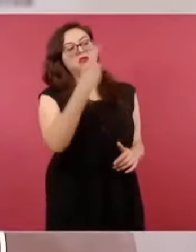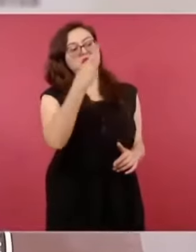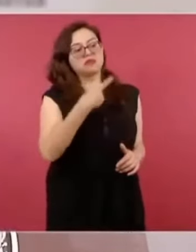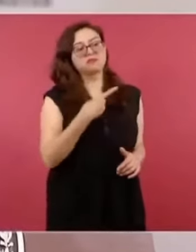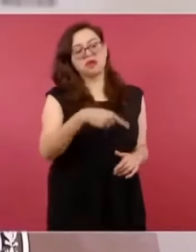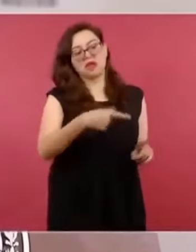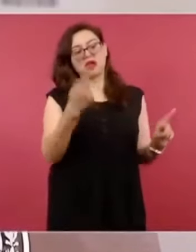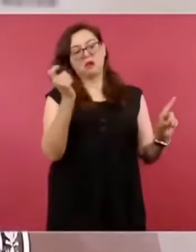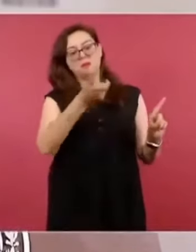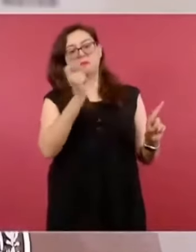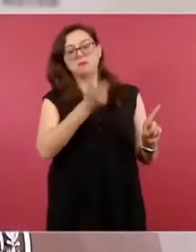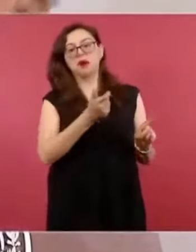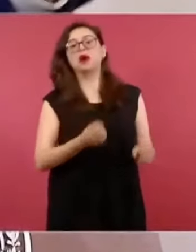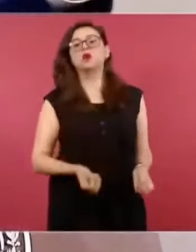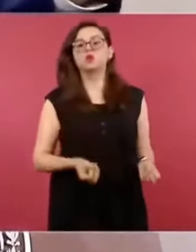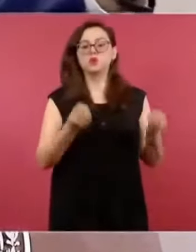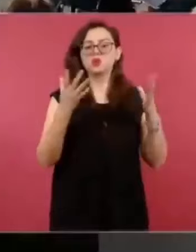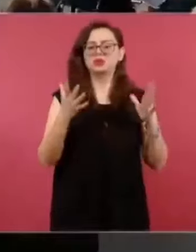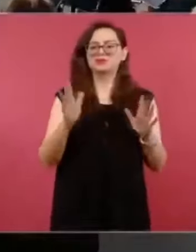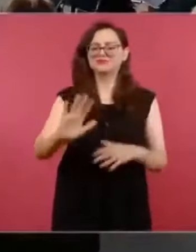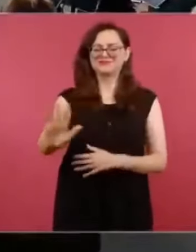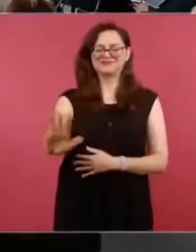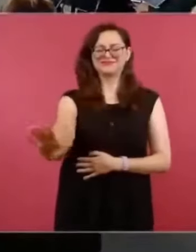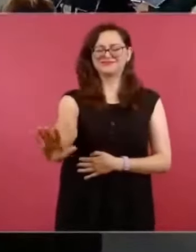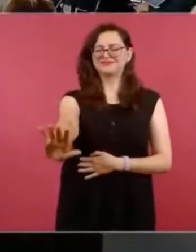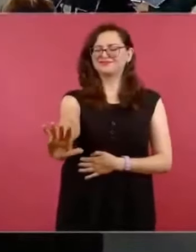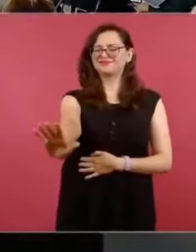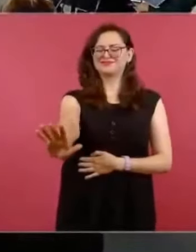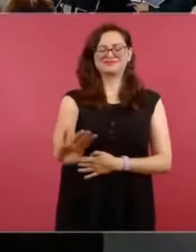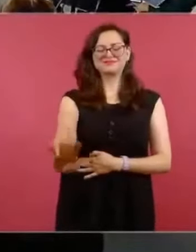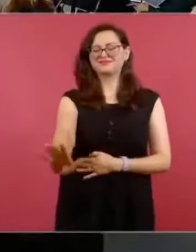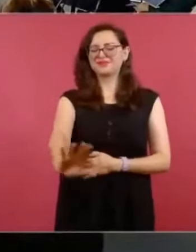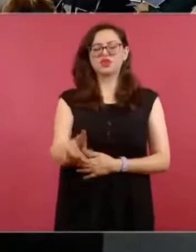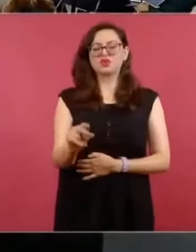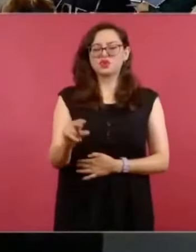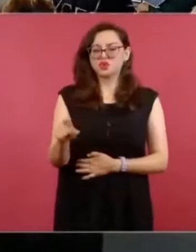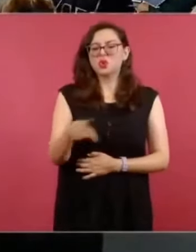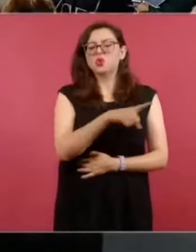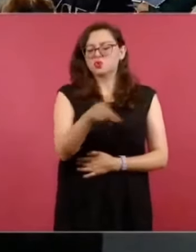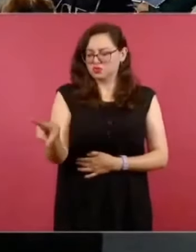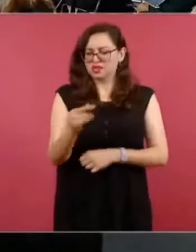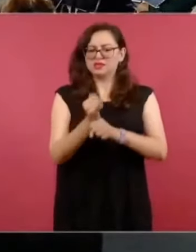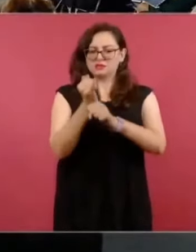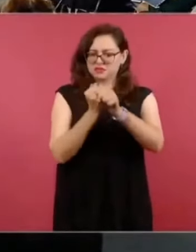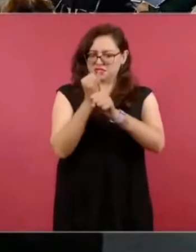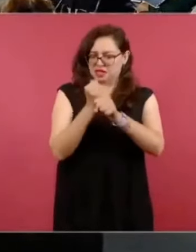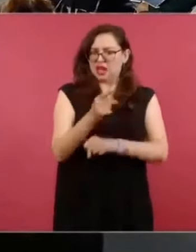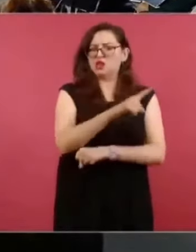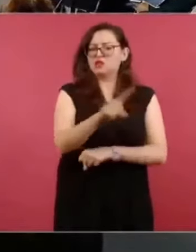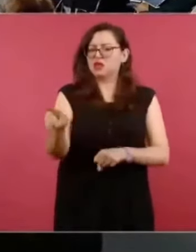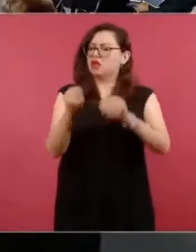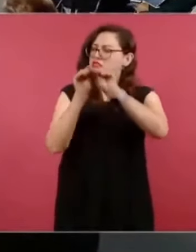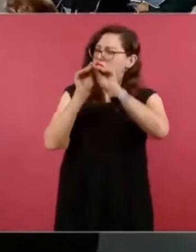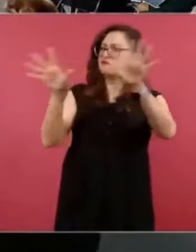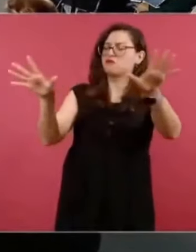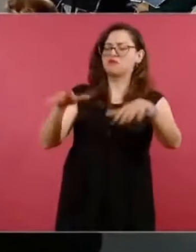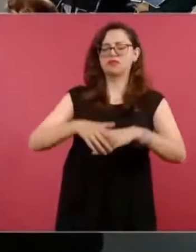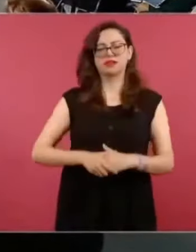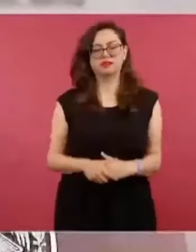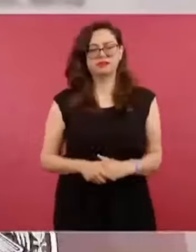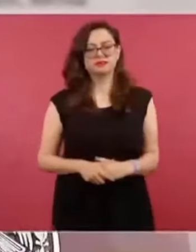cuánto a ver cuánto no no no no pero no nos metamos a eso ya ustedes lo indagan Este